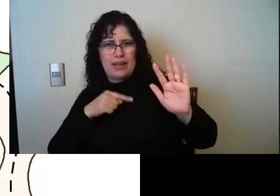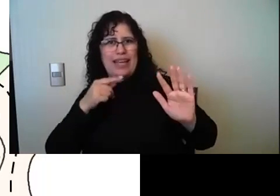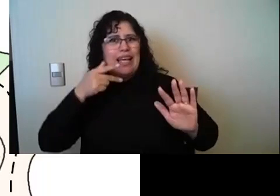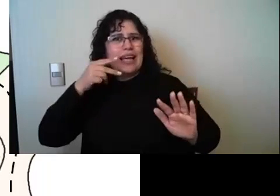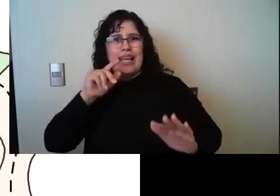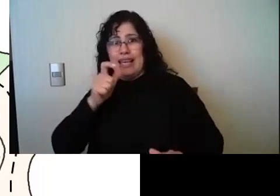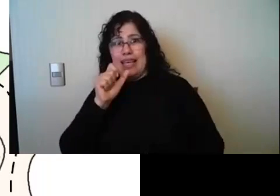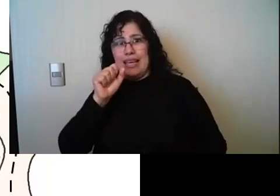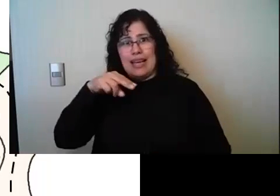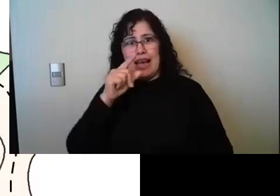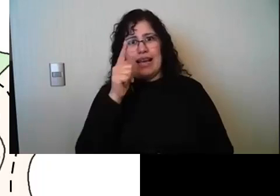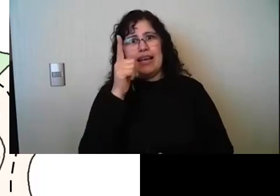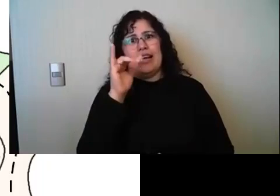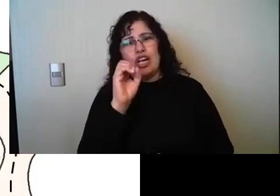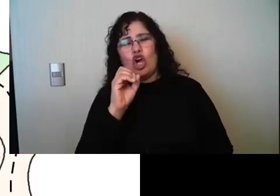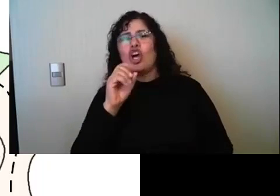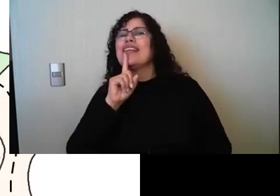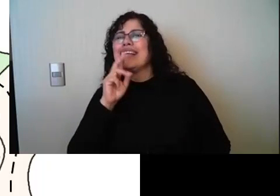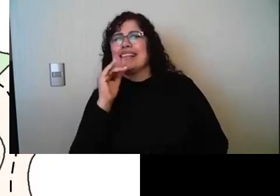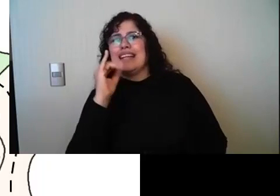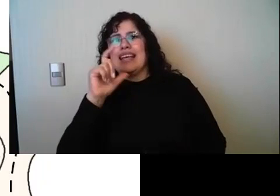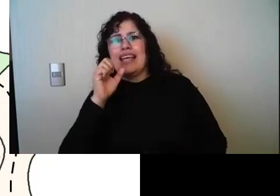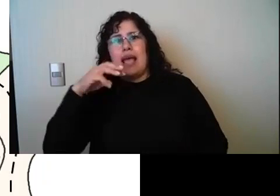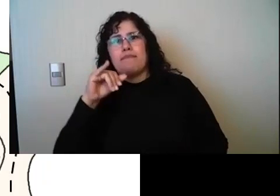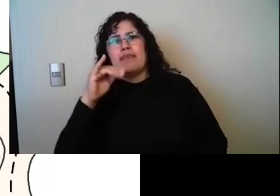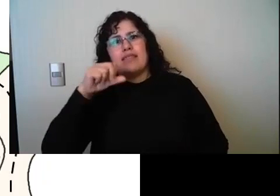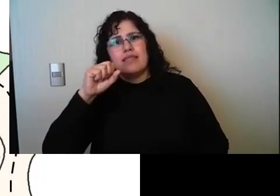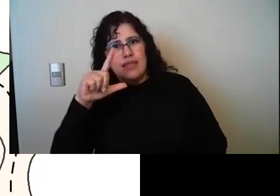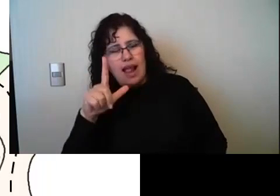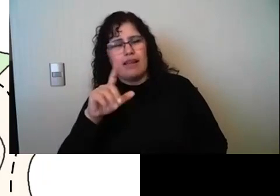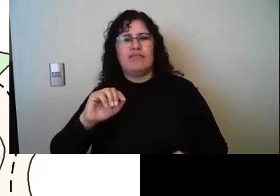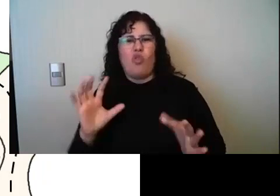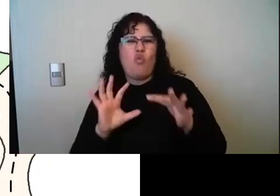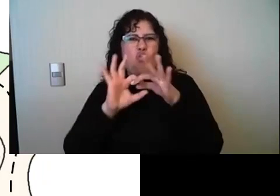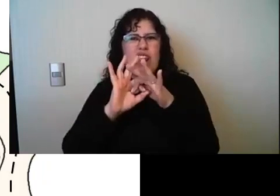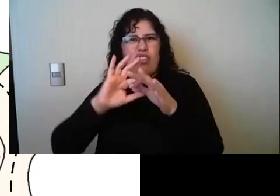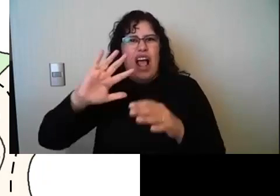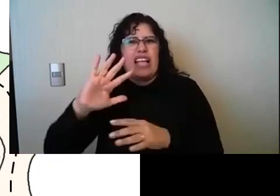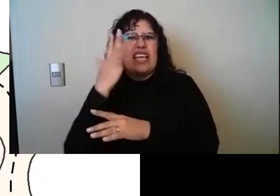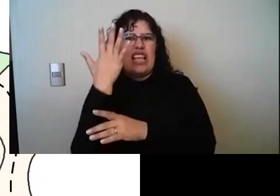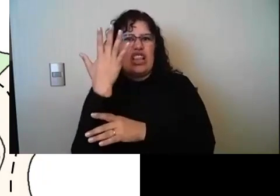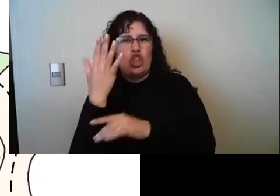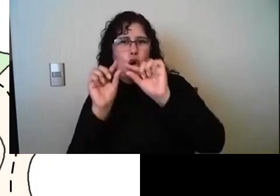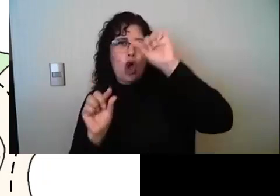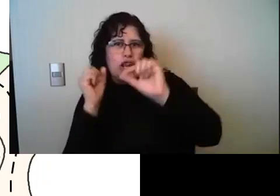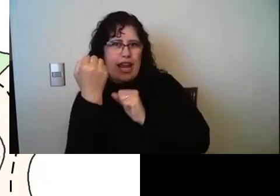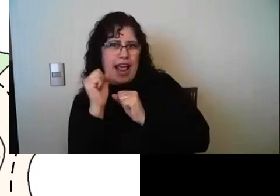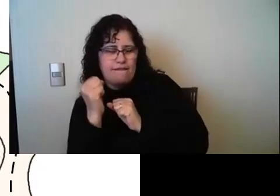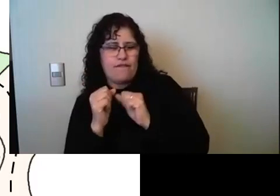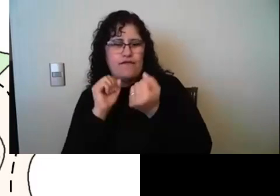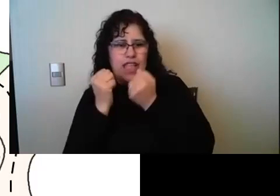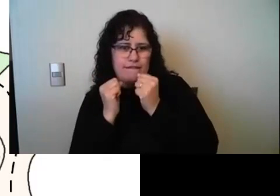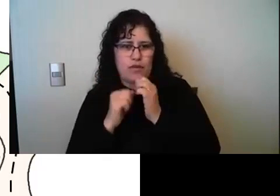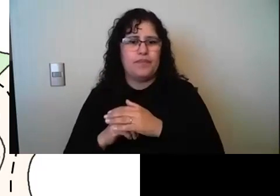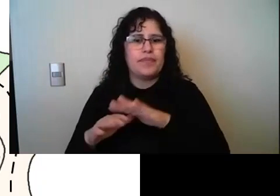asociado al quinto par craneano, y ahí estarían la rama oftálmica, maxilar y mandibular. Aquí está el ejemplo de receptores, de